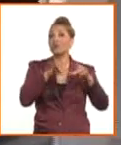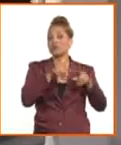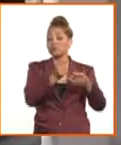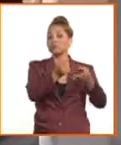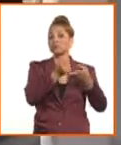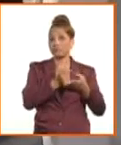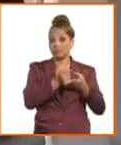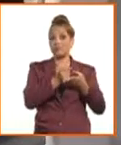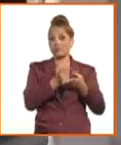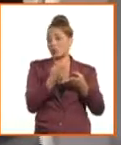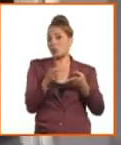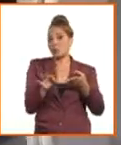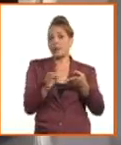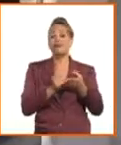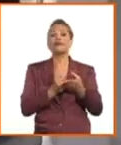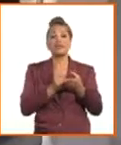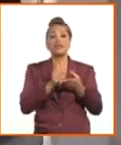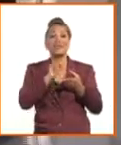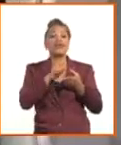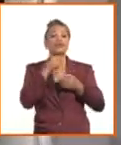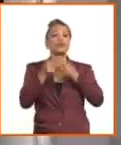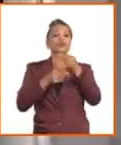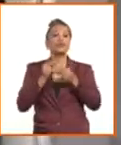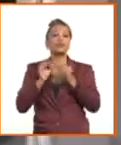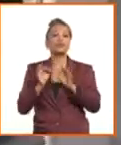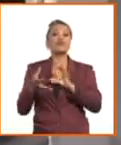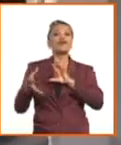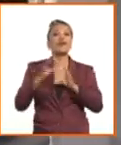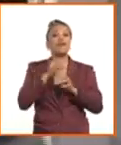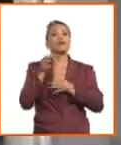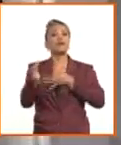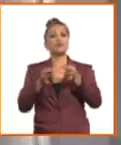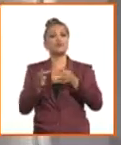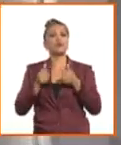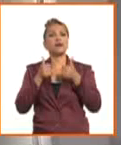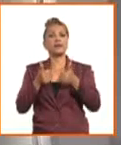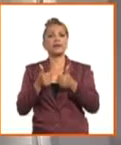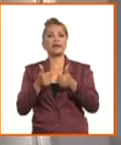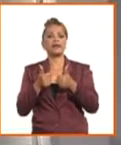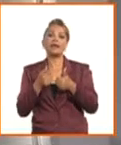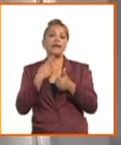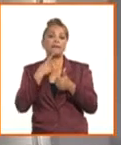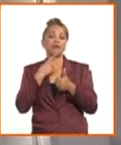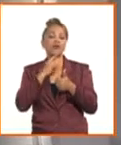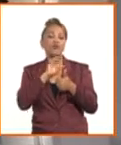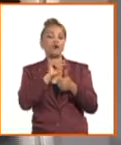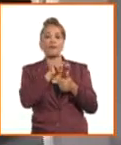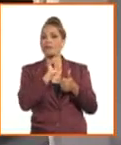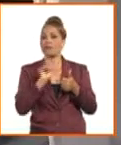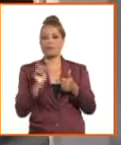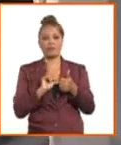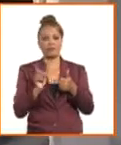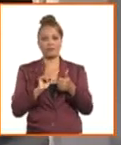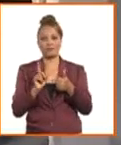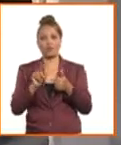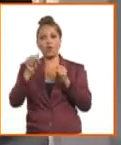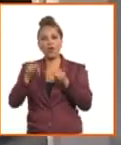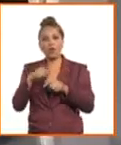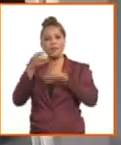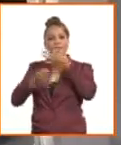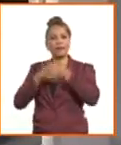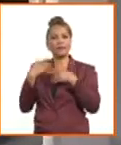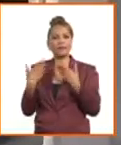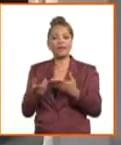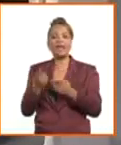país. Entonces, eso es un mecanismo que está funcionando, pero no es a lo que nos estamos refiriendo hoy. Porque en algunas cuestiones, en